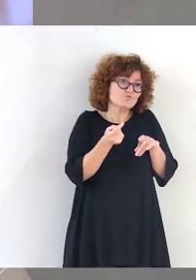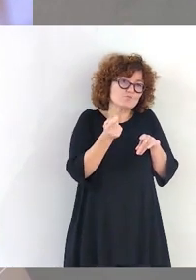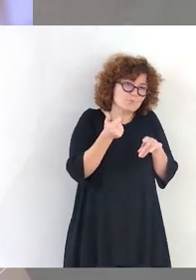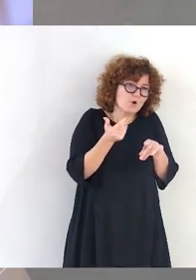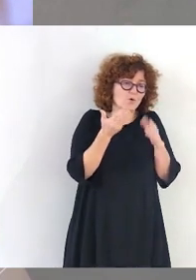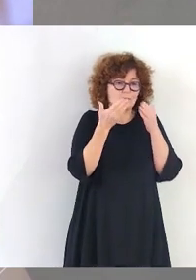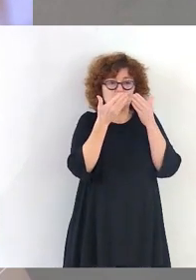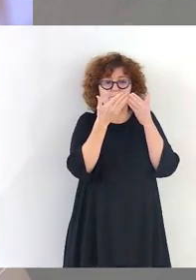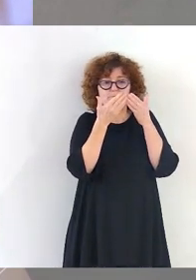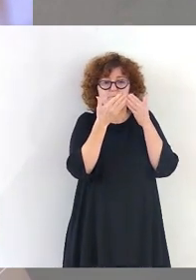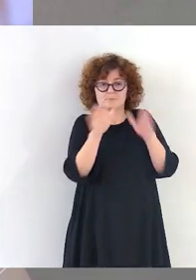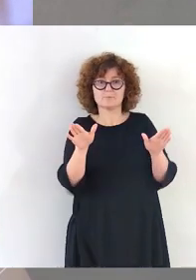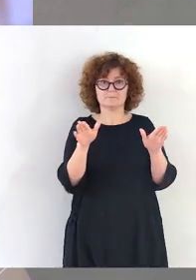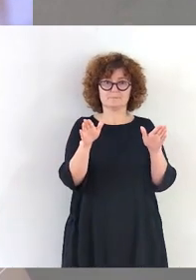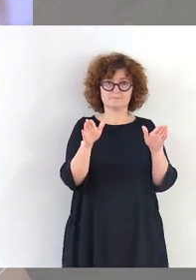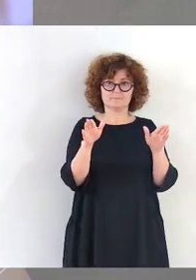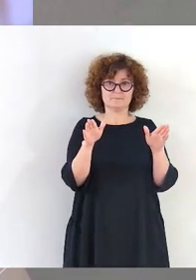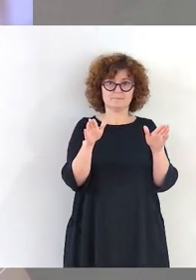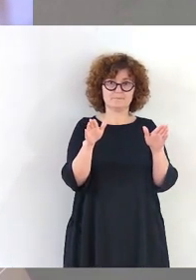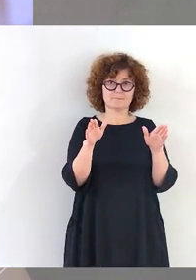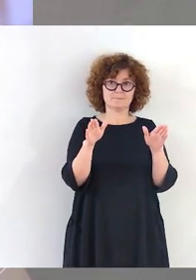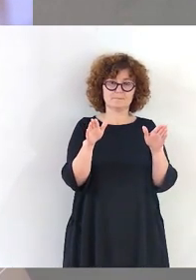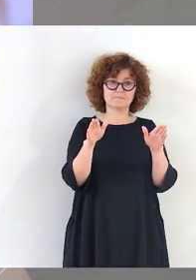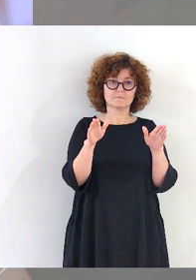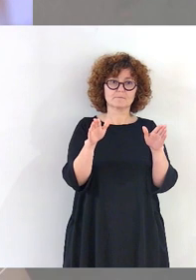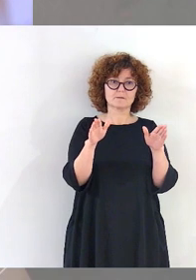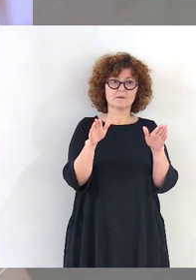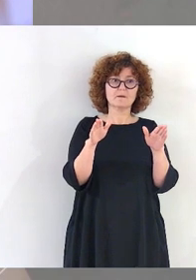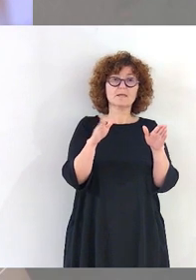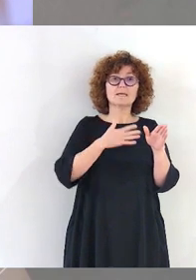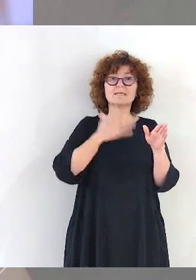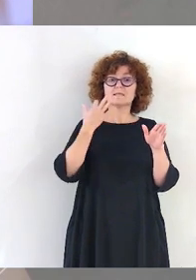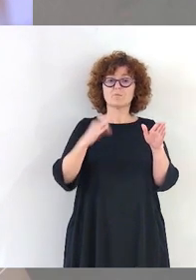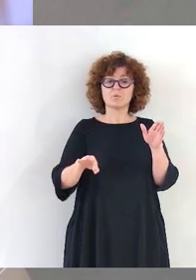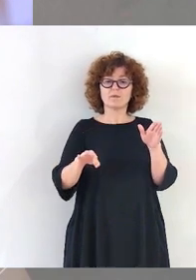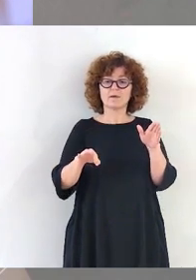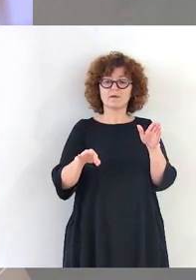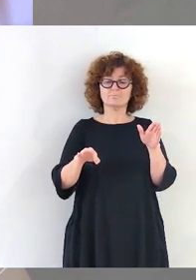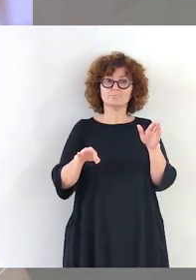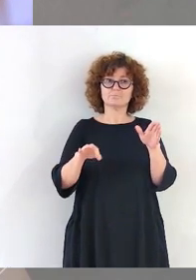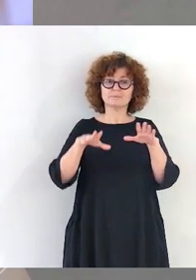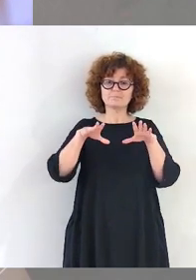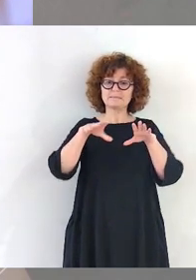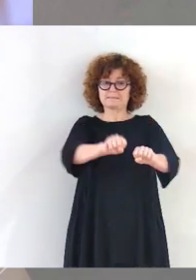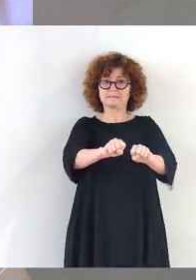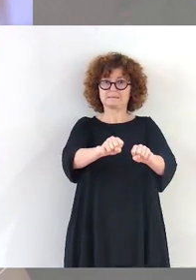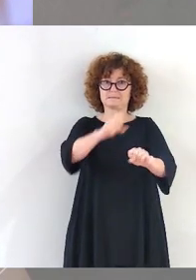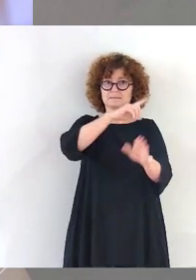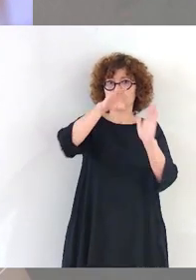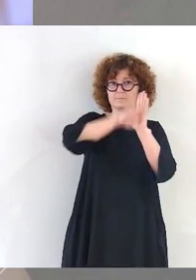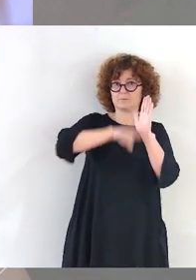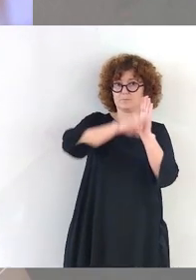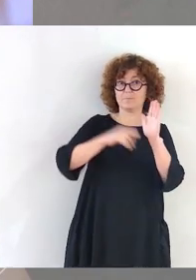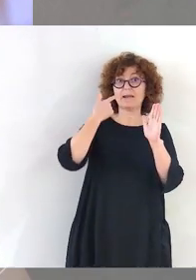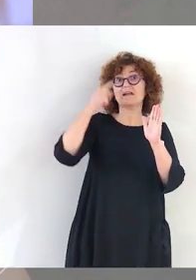esta este está hay una especie de brecha no en la que sí que se puede se recoge como también se reconoce